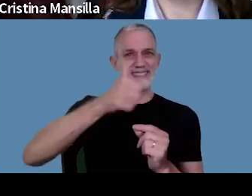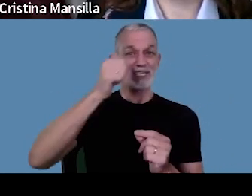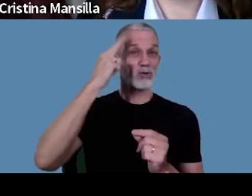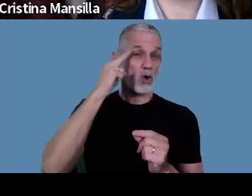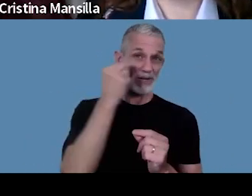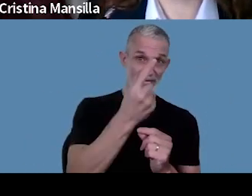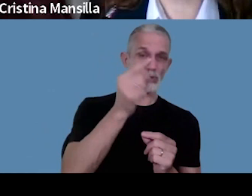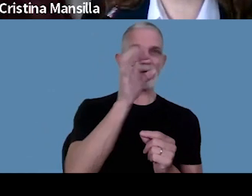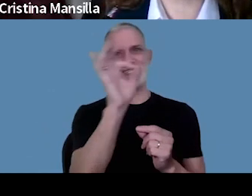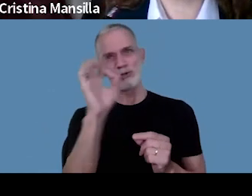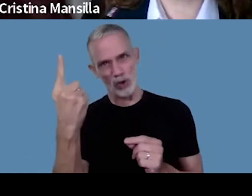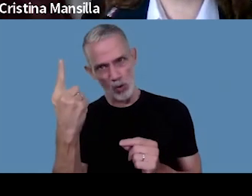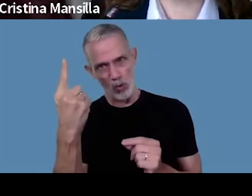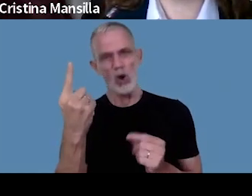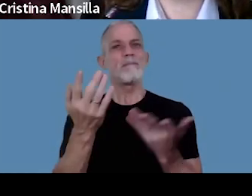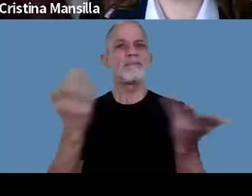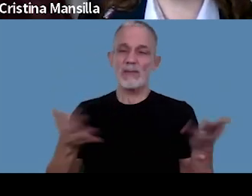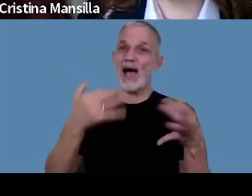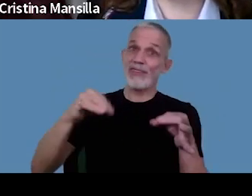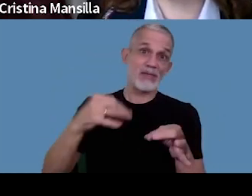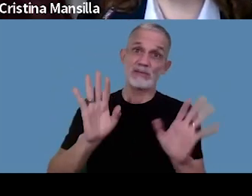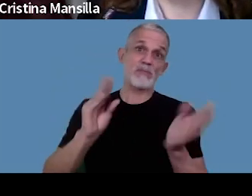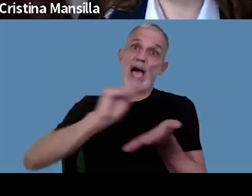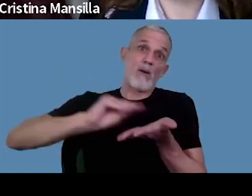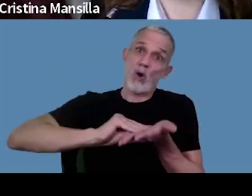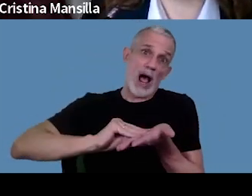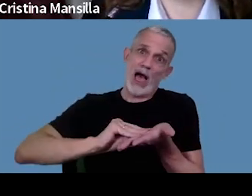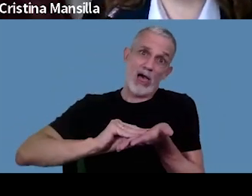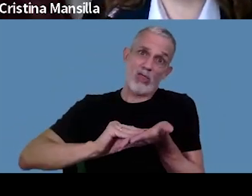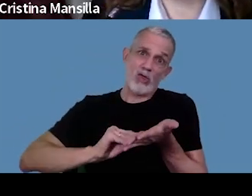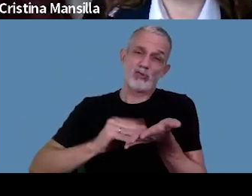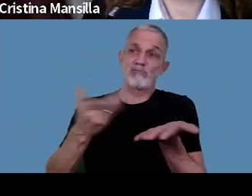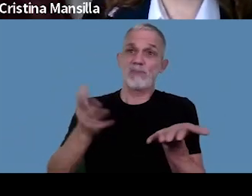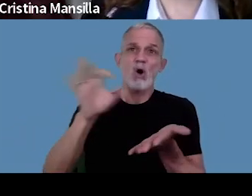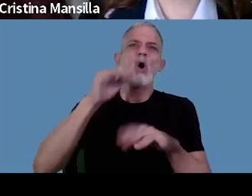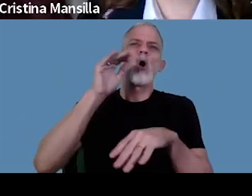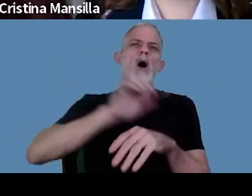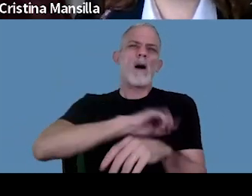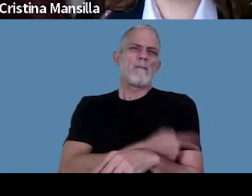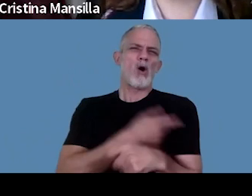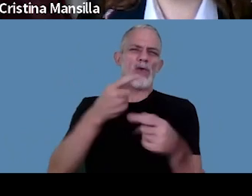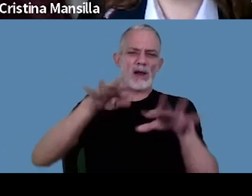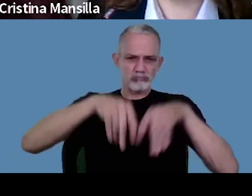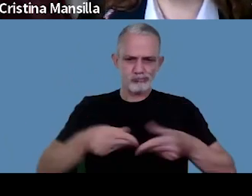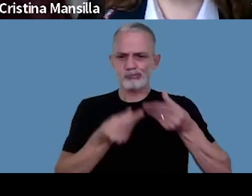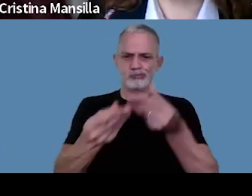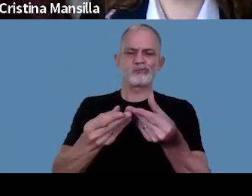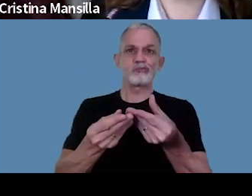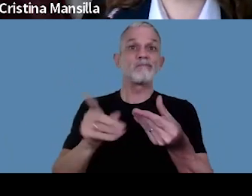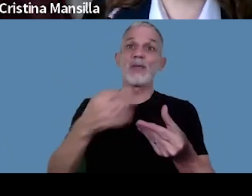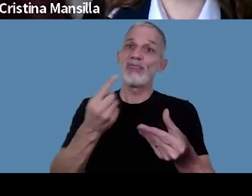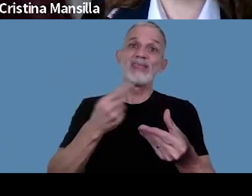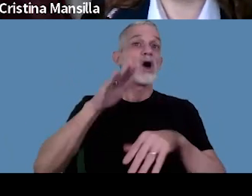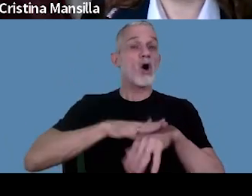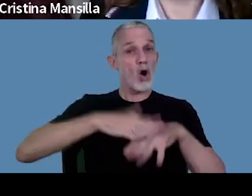691.001, con lo cual tienen que ser letrados, patrocinantes o apoderados, manifestando su compromiso